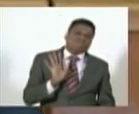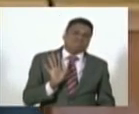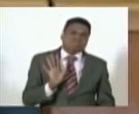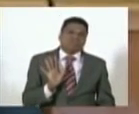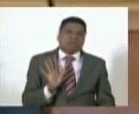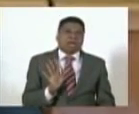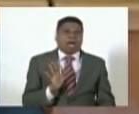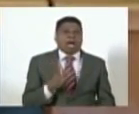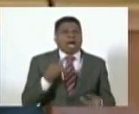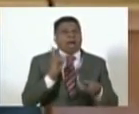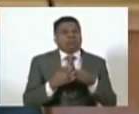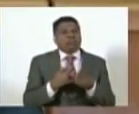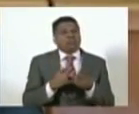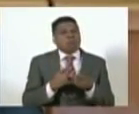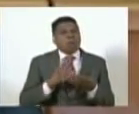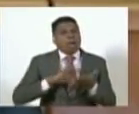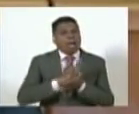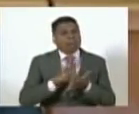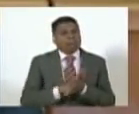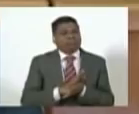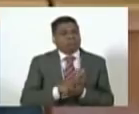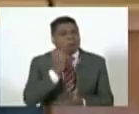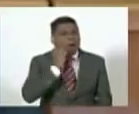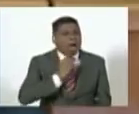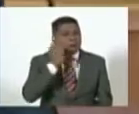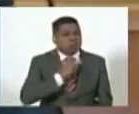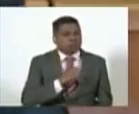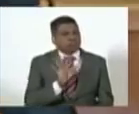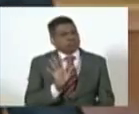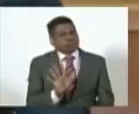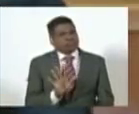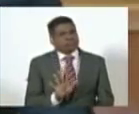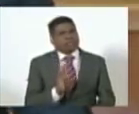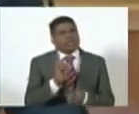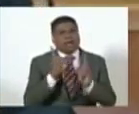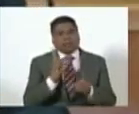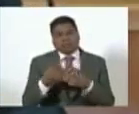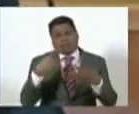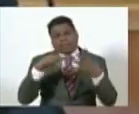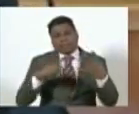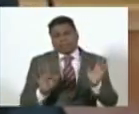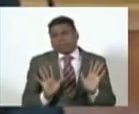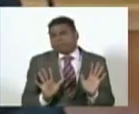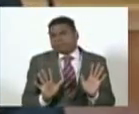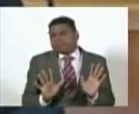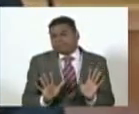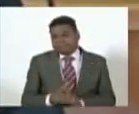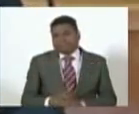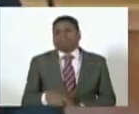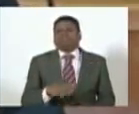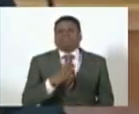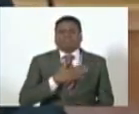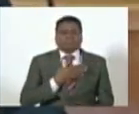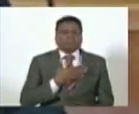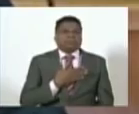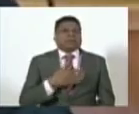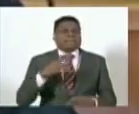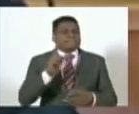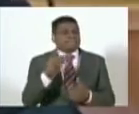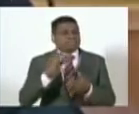los abusos que hubo en algunos casos. Y por eso hemos retomado el concepto